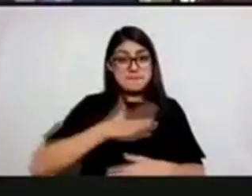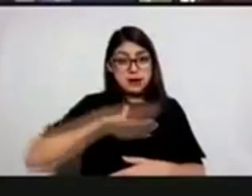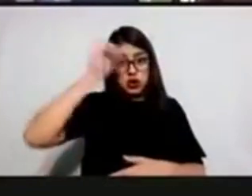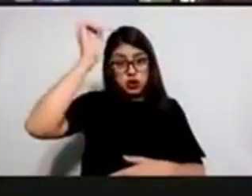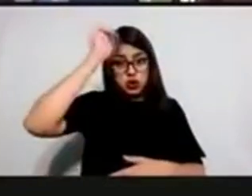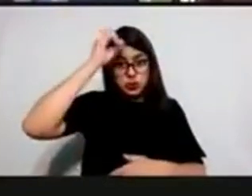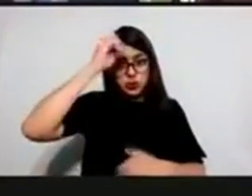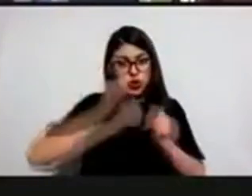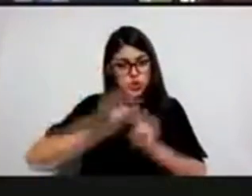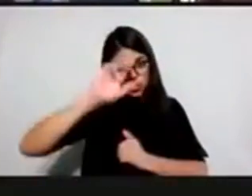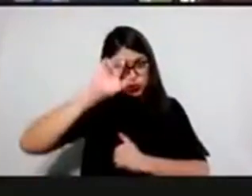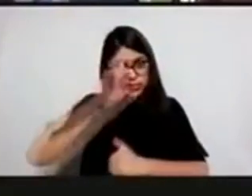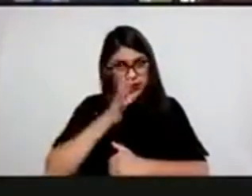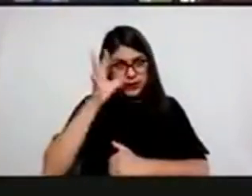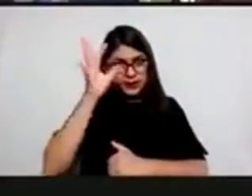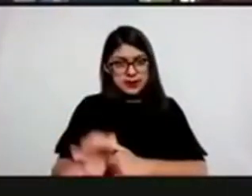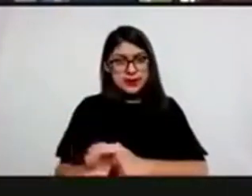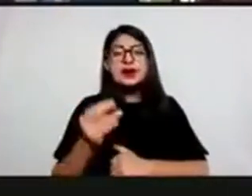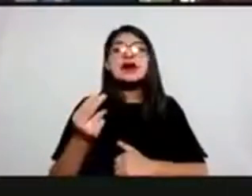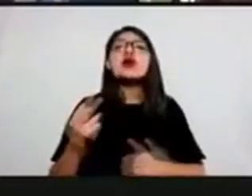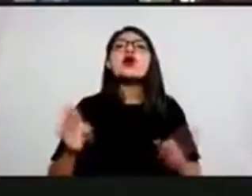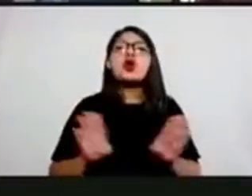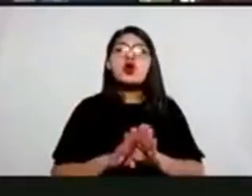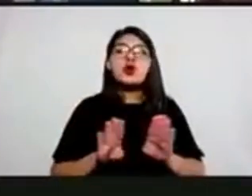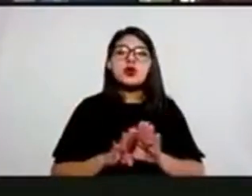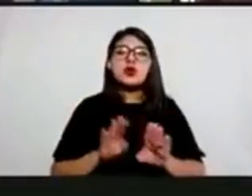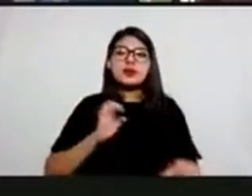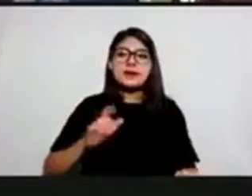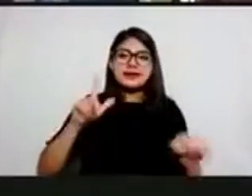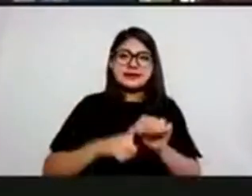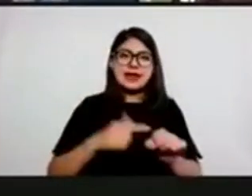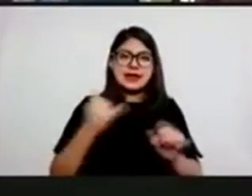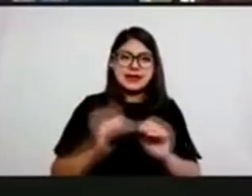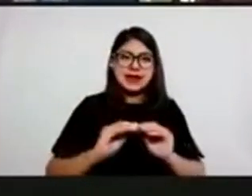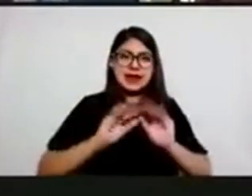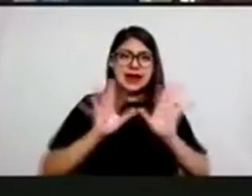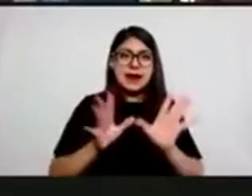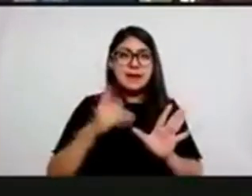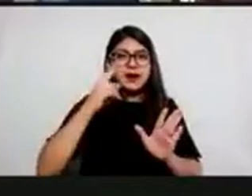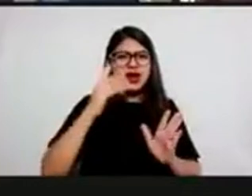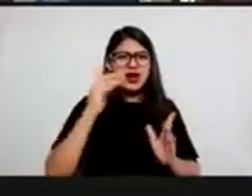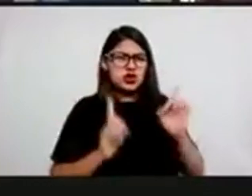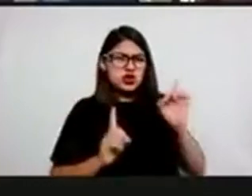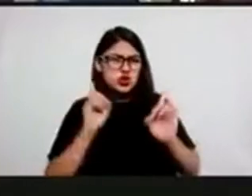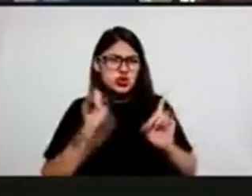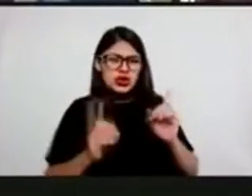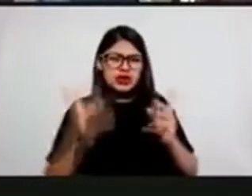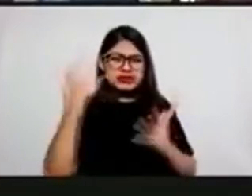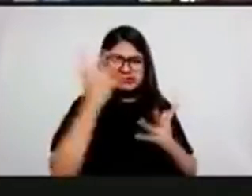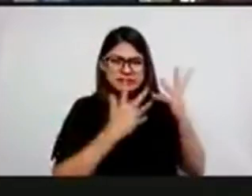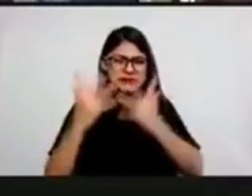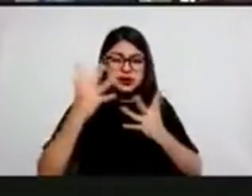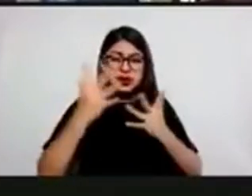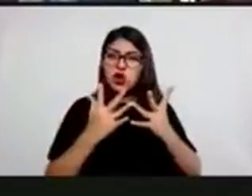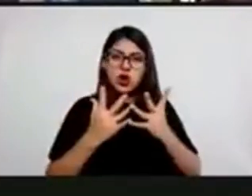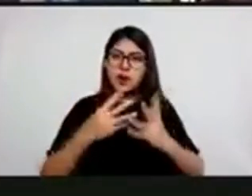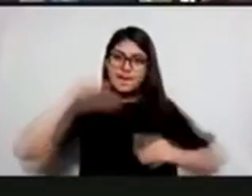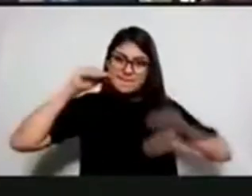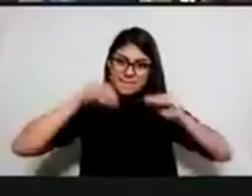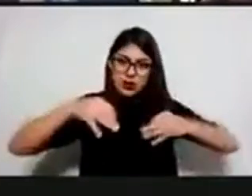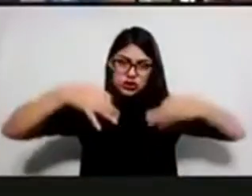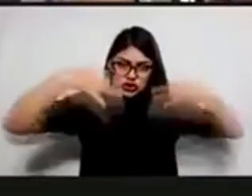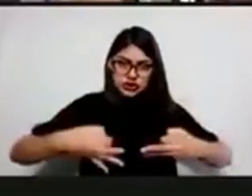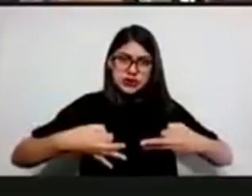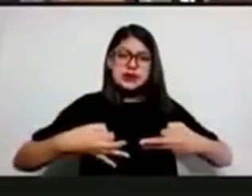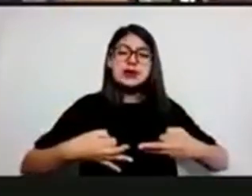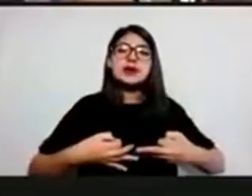lo comento de manera específica y clara, para no dar lugar a dudas y en su caso algún acto que pudiera representar, en su caso,